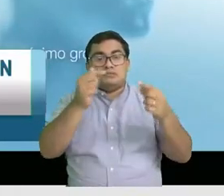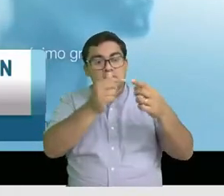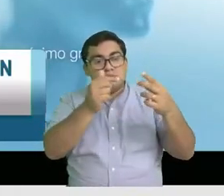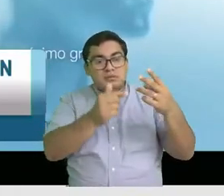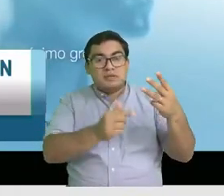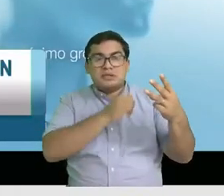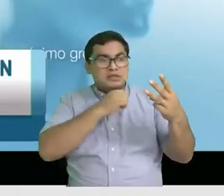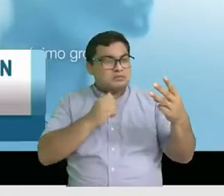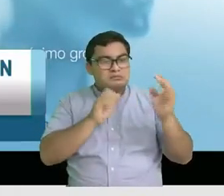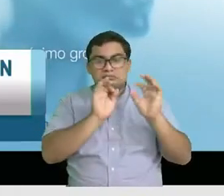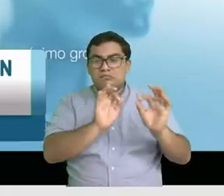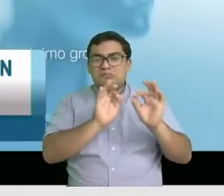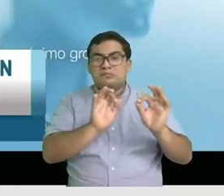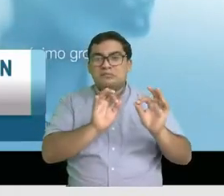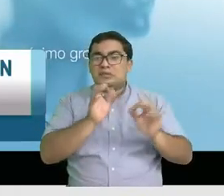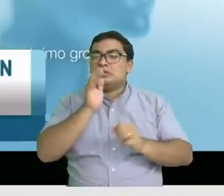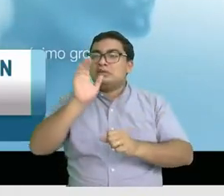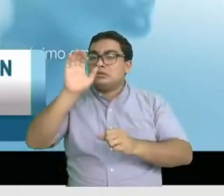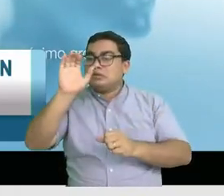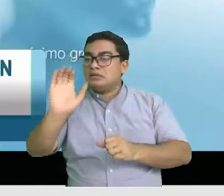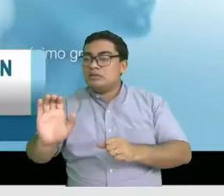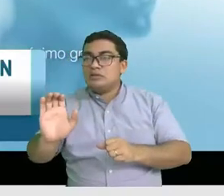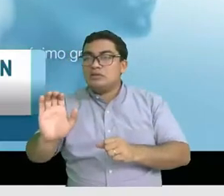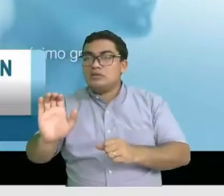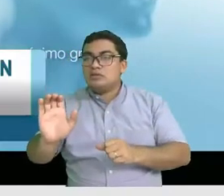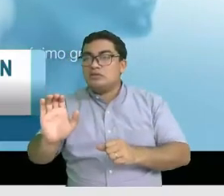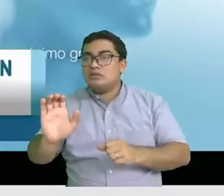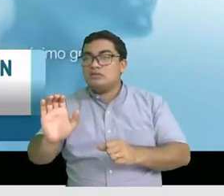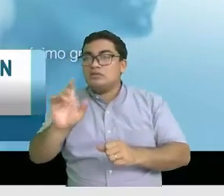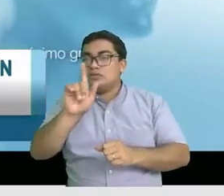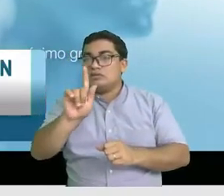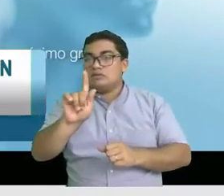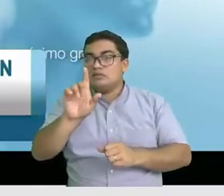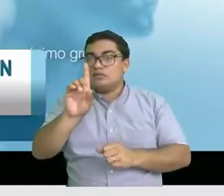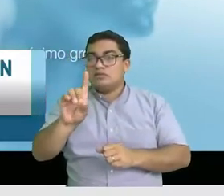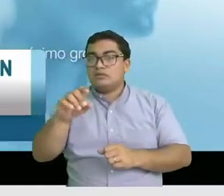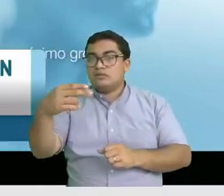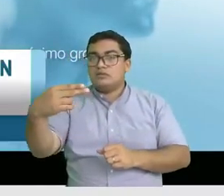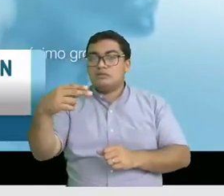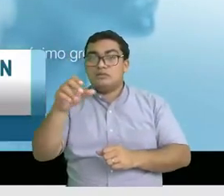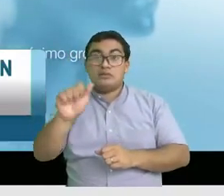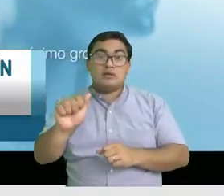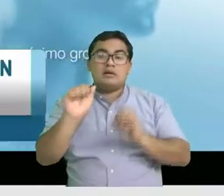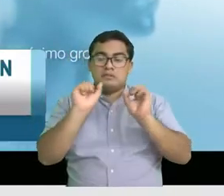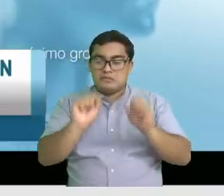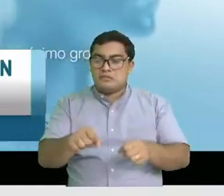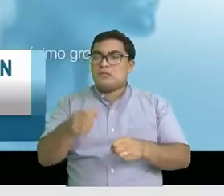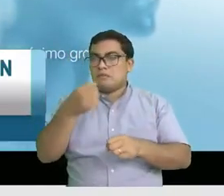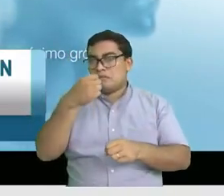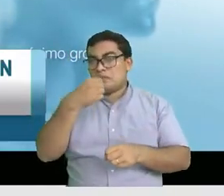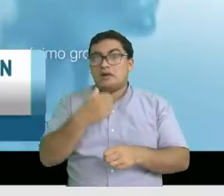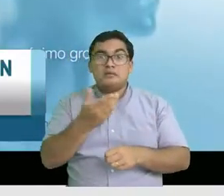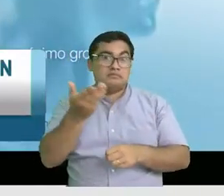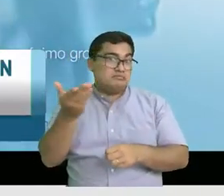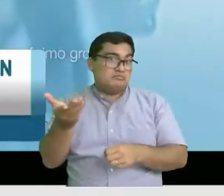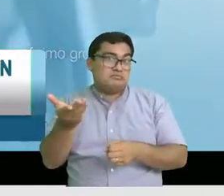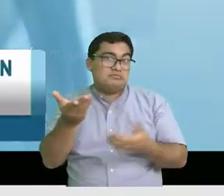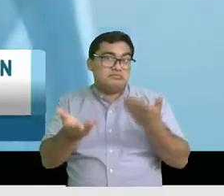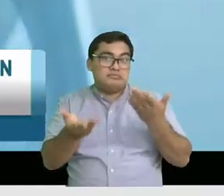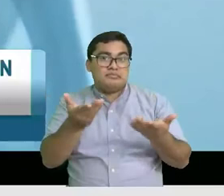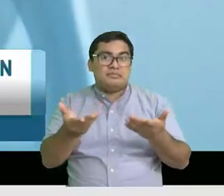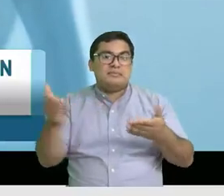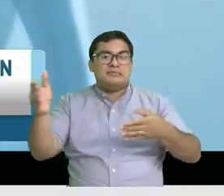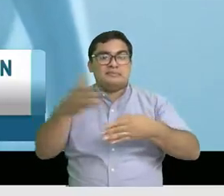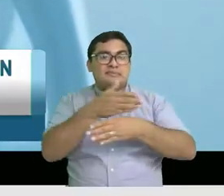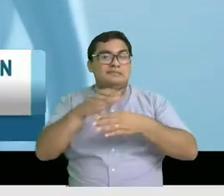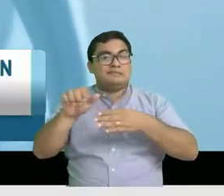exámenes alterados, procedemos a tratarlo por clínica como un TDAHA y se puede iniciar la medicación si el niño lo requiere, si no mejoró con las otras terapias que no